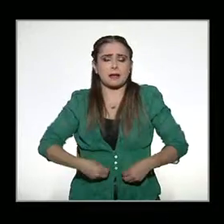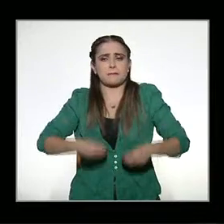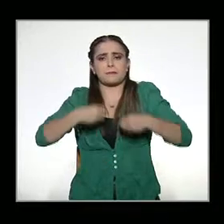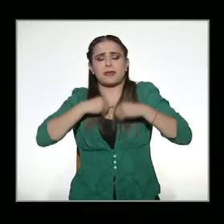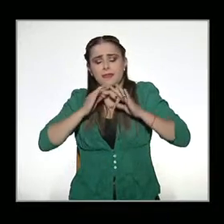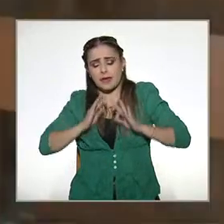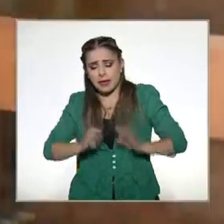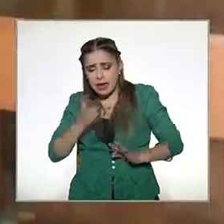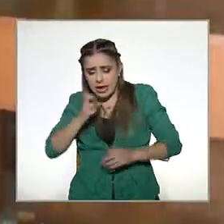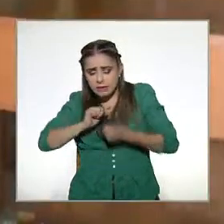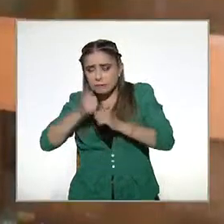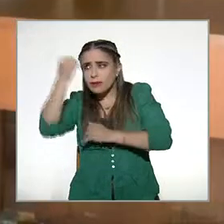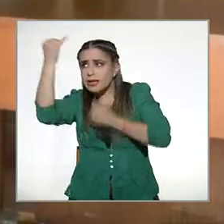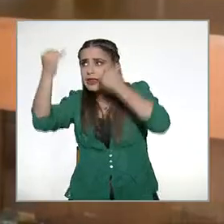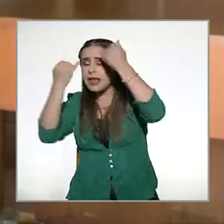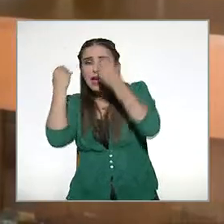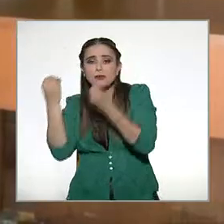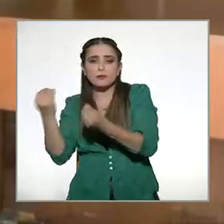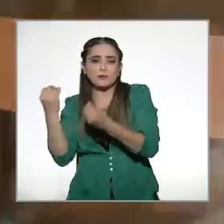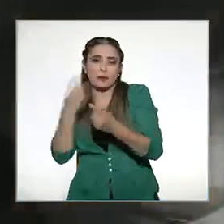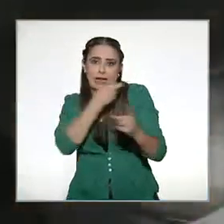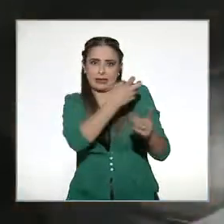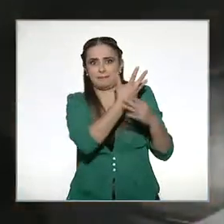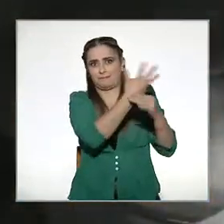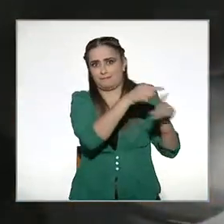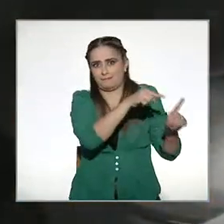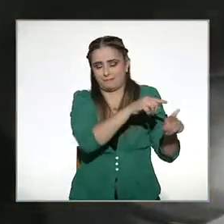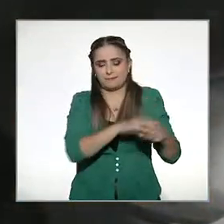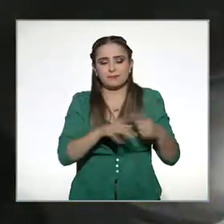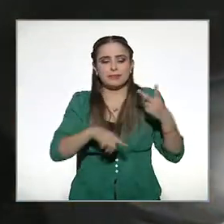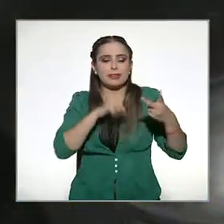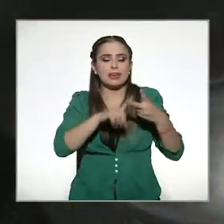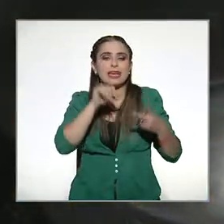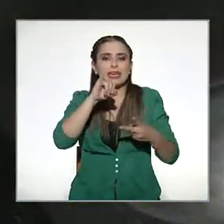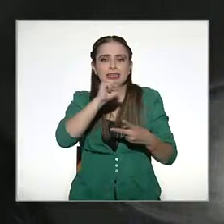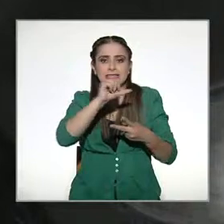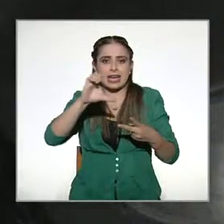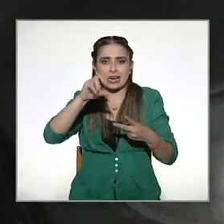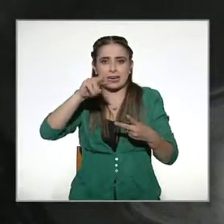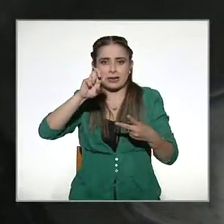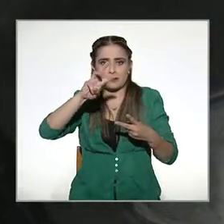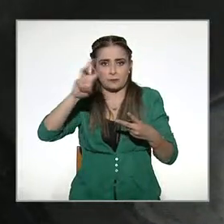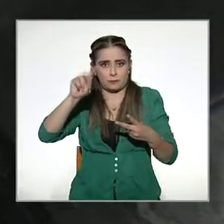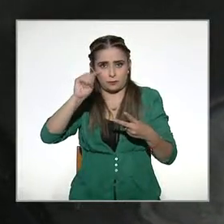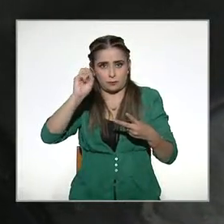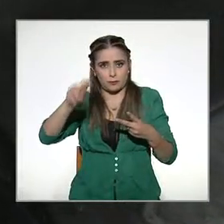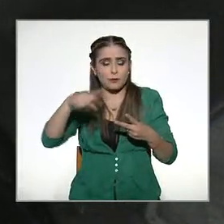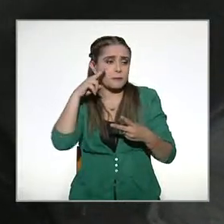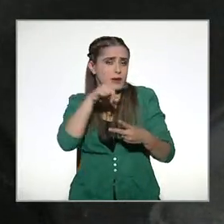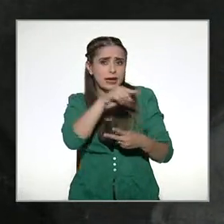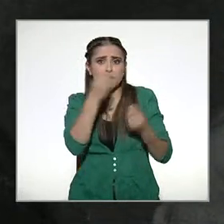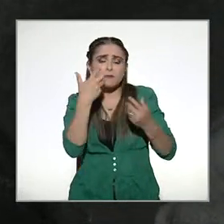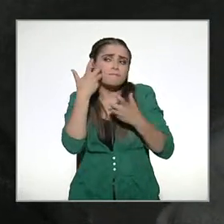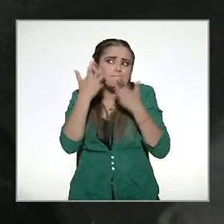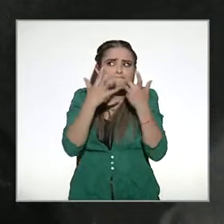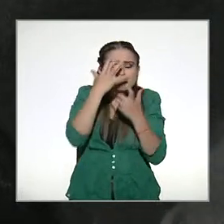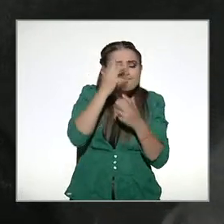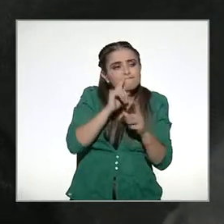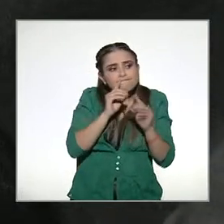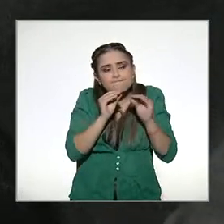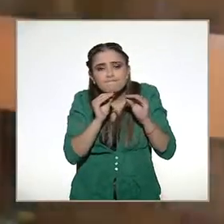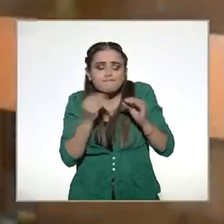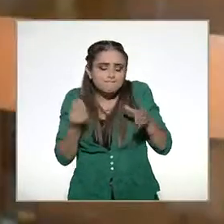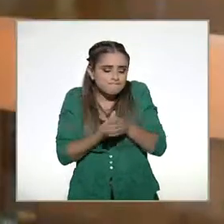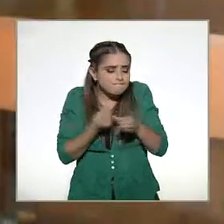creativa número 2 Isaac Newton al físico inglés se le conocía por su carácter introvertido y por la fuerte protección de su